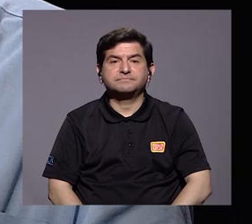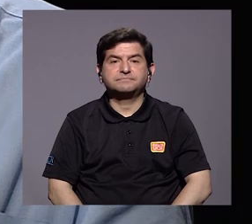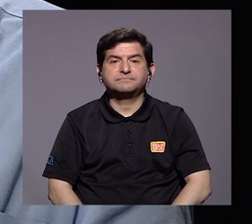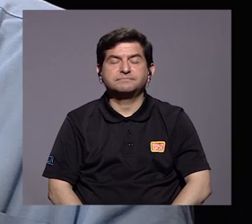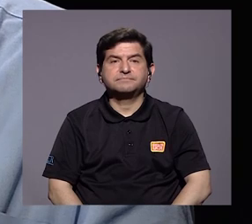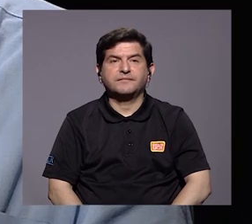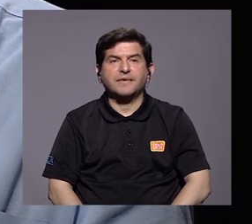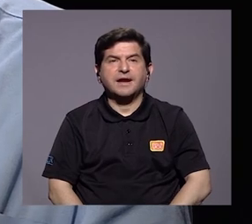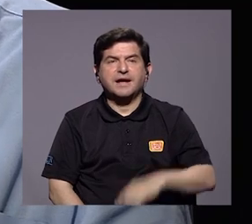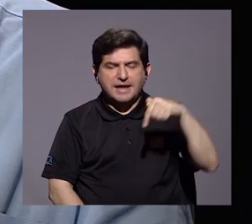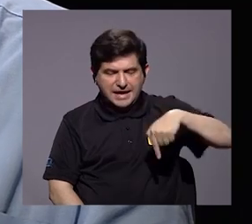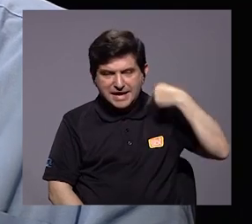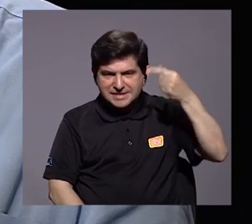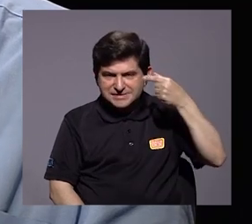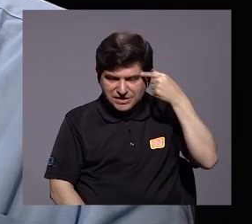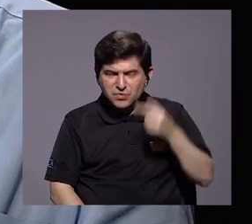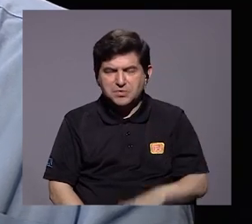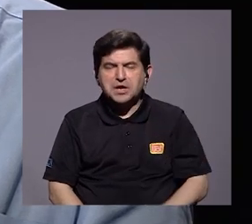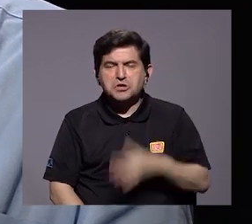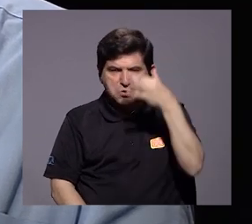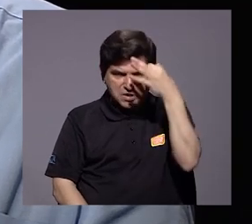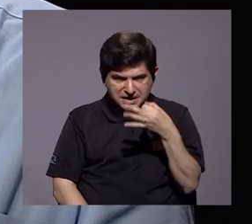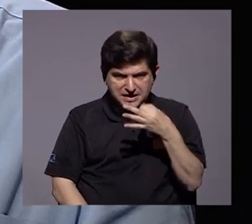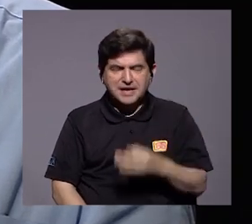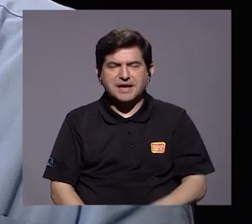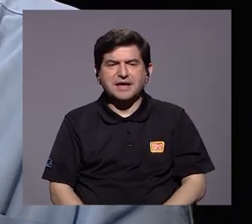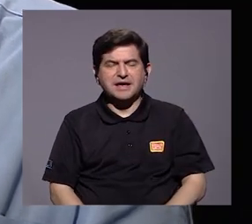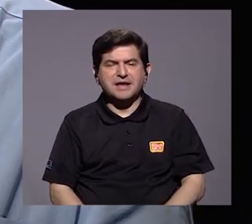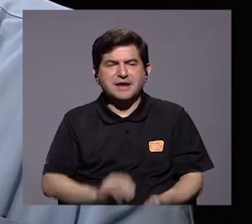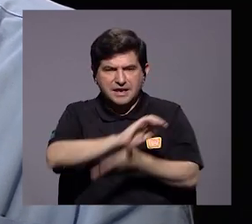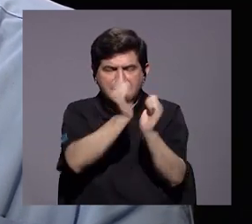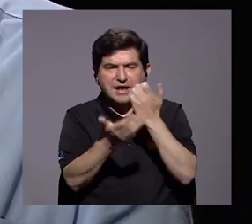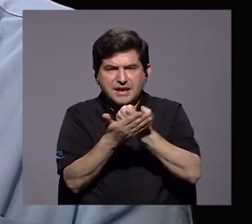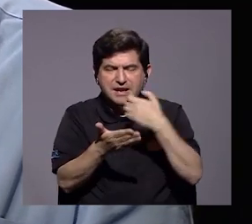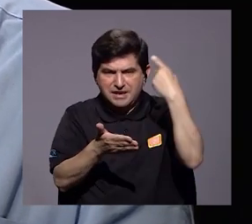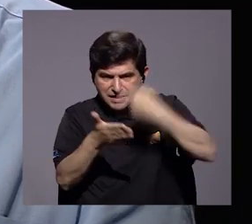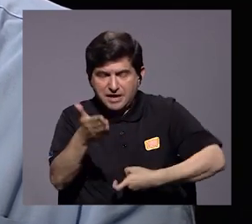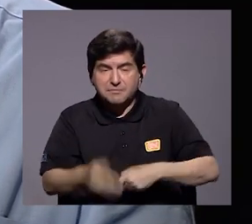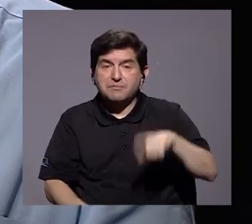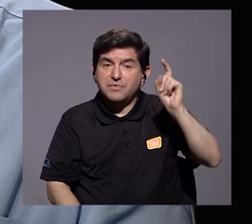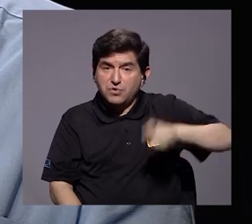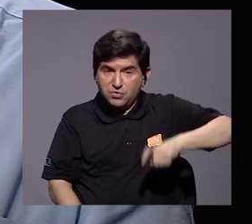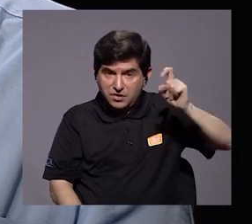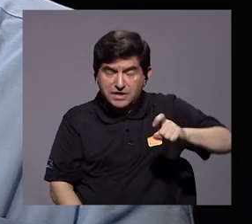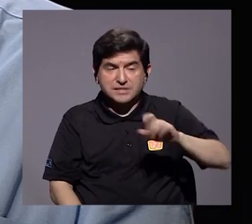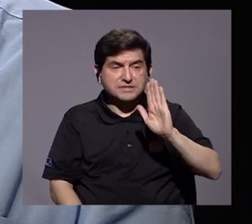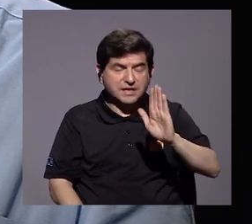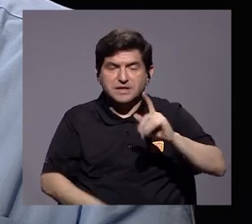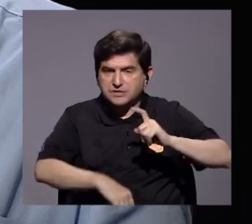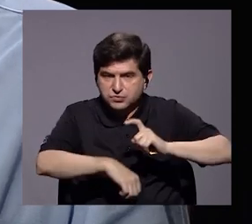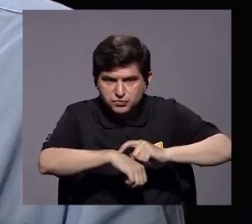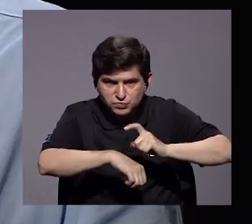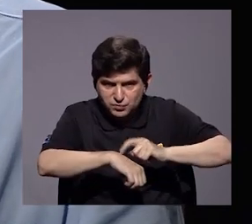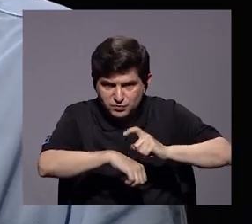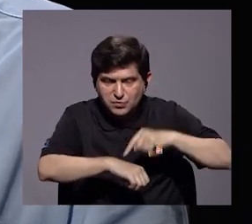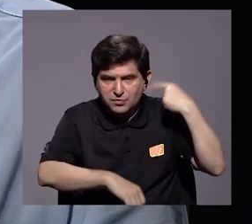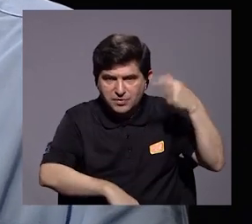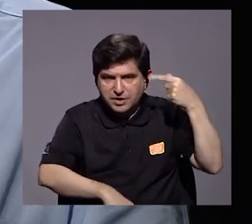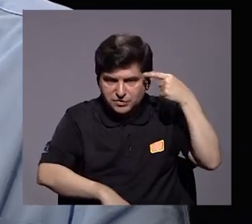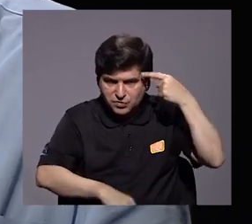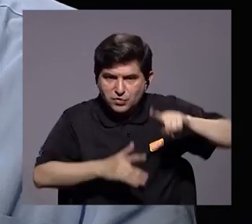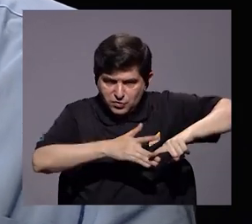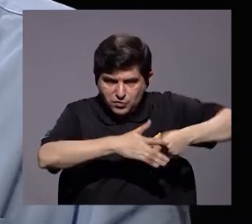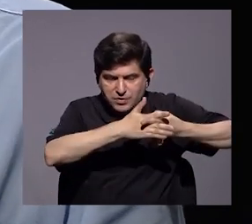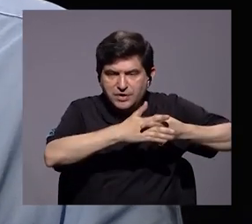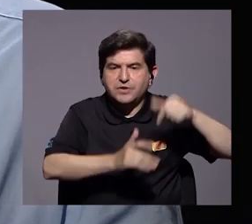este gobierno le apostó a la reforma fiscal y era una necesidad imperiosa en el momento en el que el gobierno entró